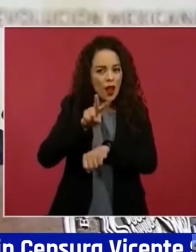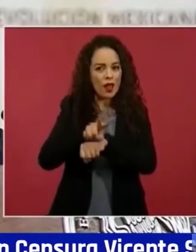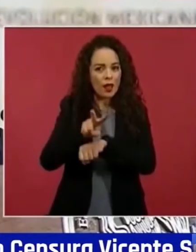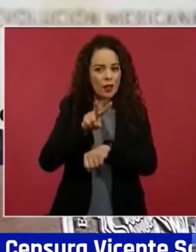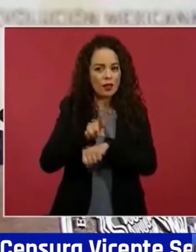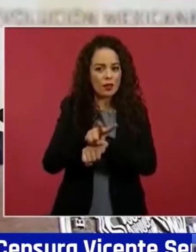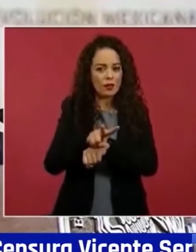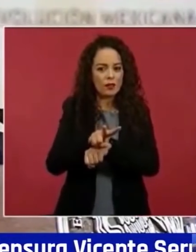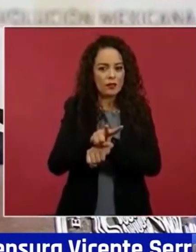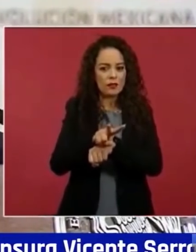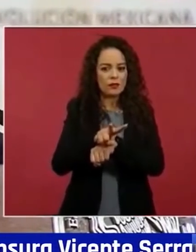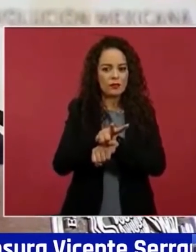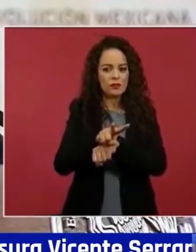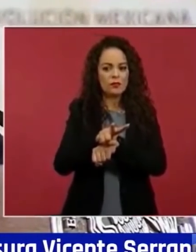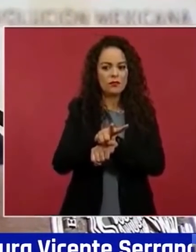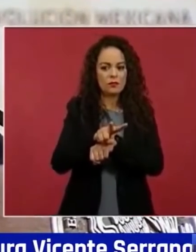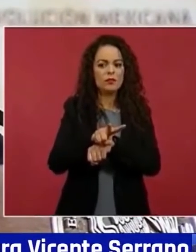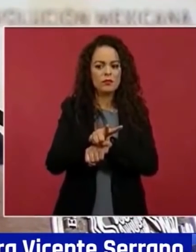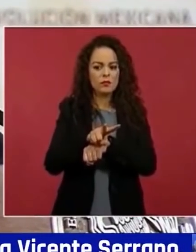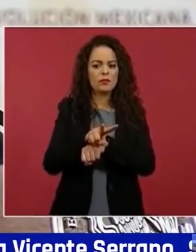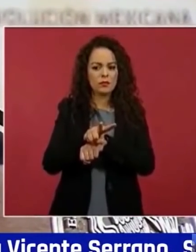Sí.